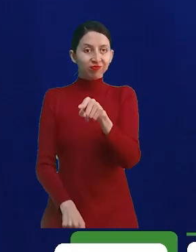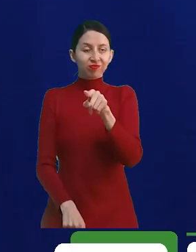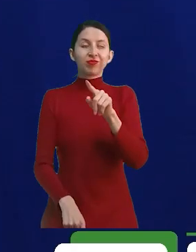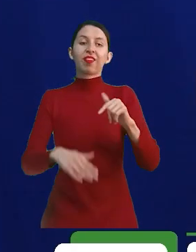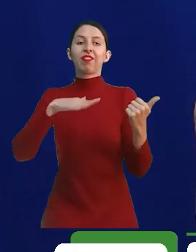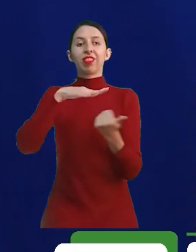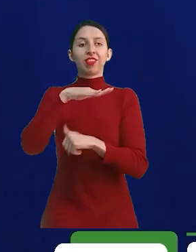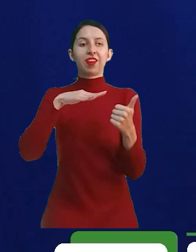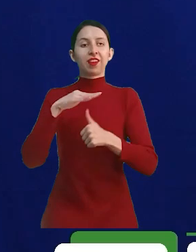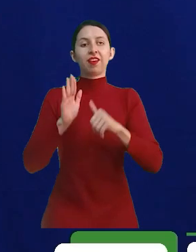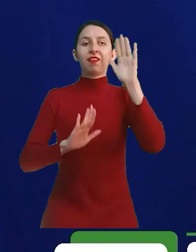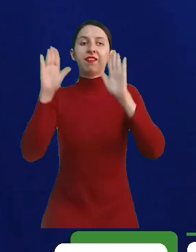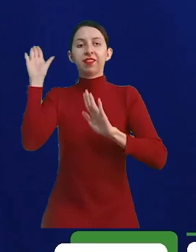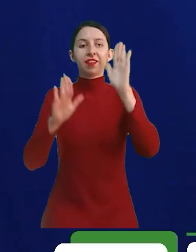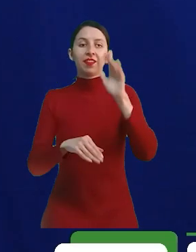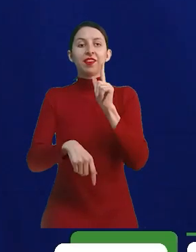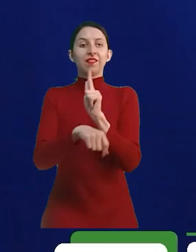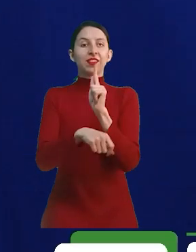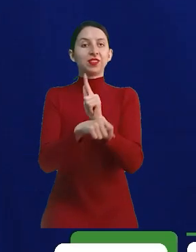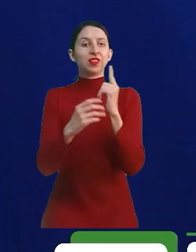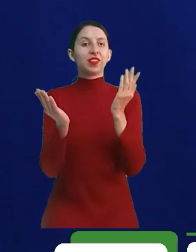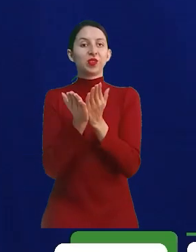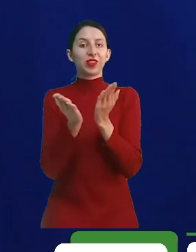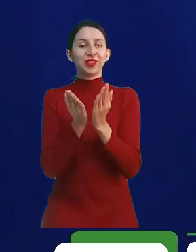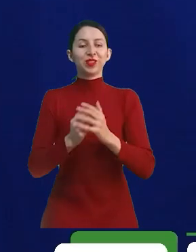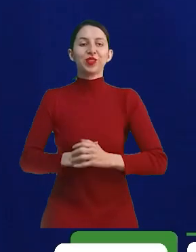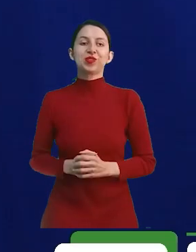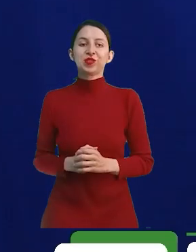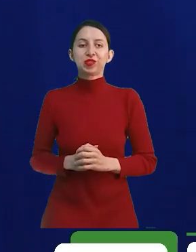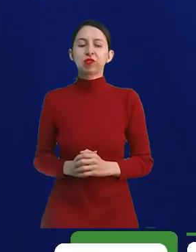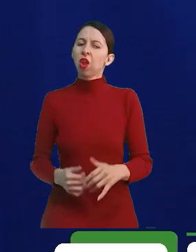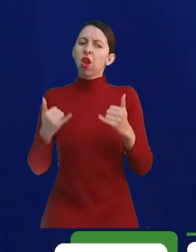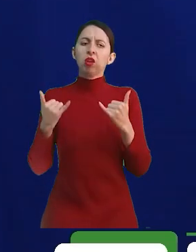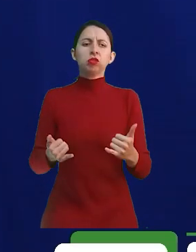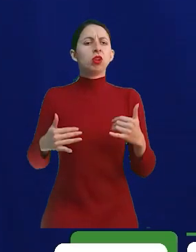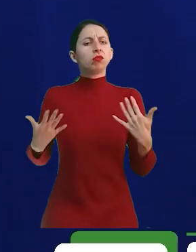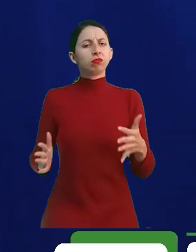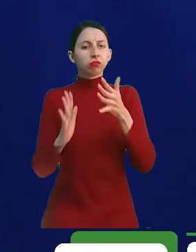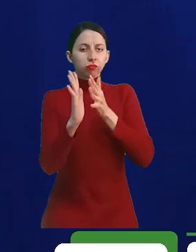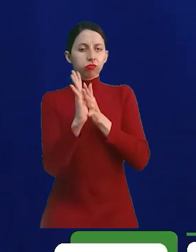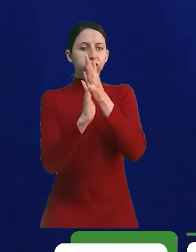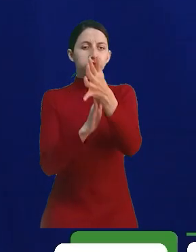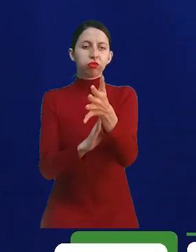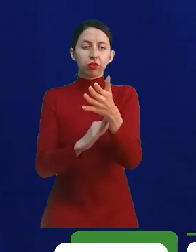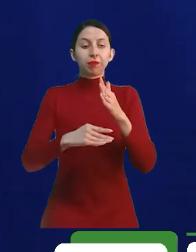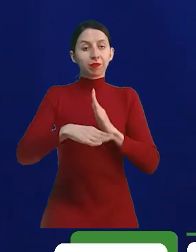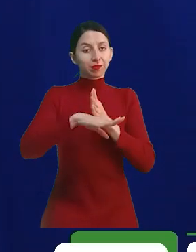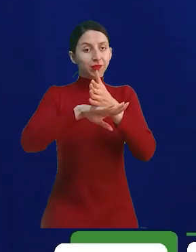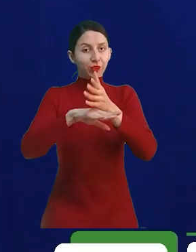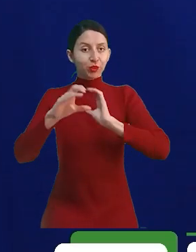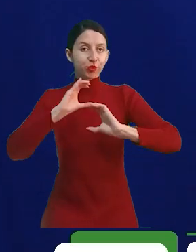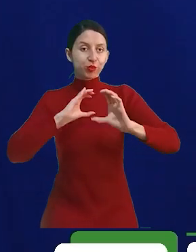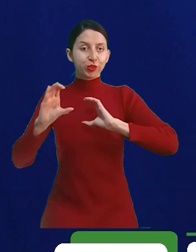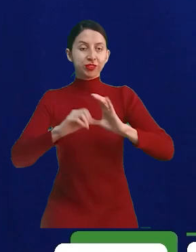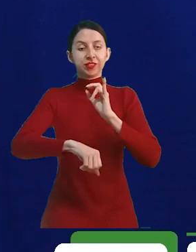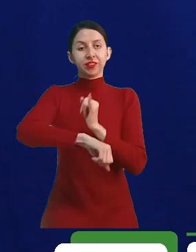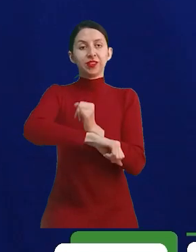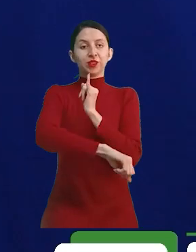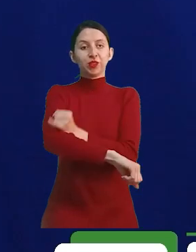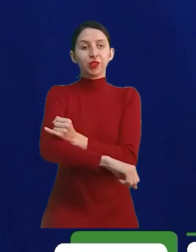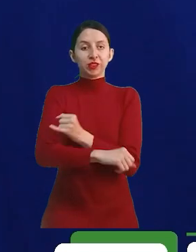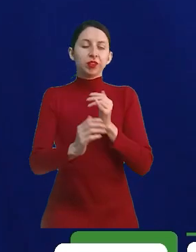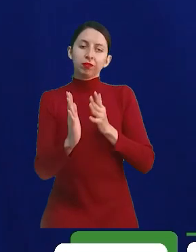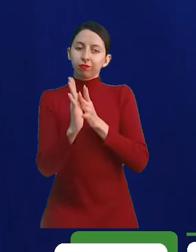a la a la al canatura de la facultad de Educación en esta ocasión quiero dirigirme a ustedes aprovechando los medios